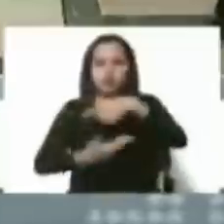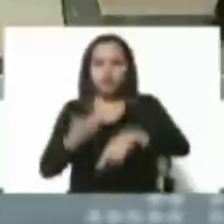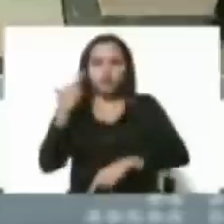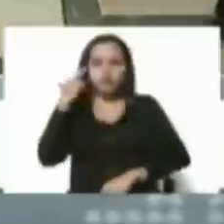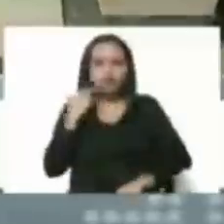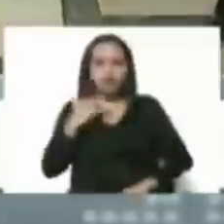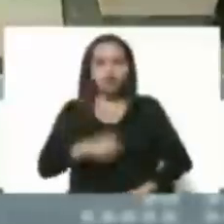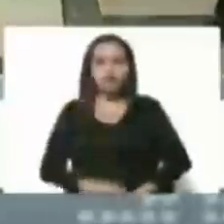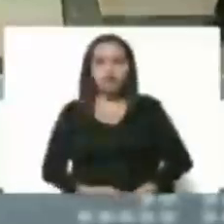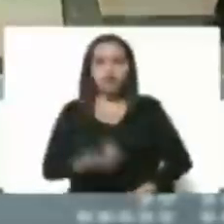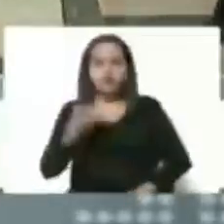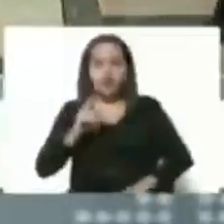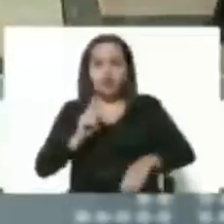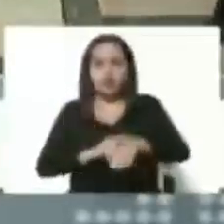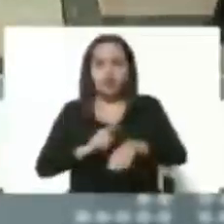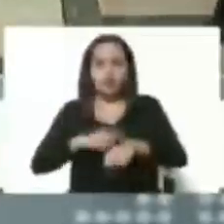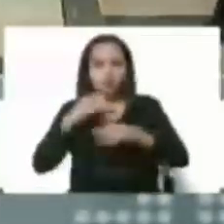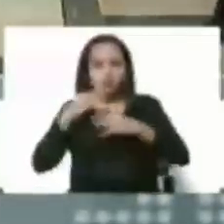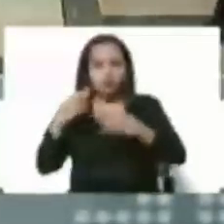para confundir